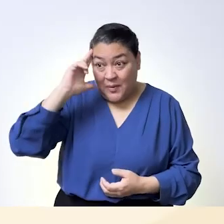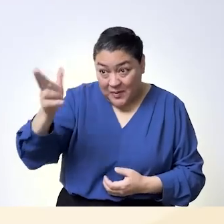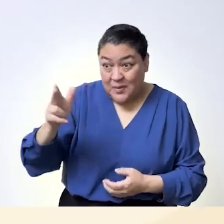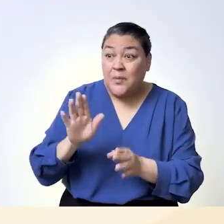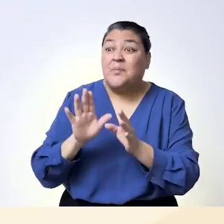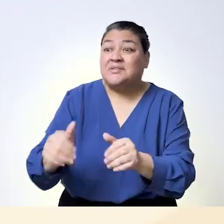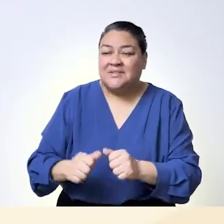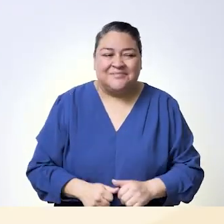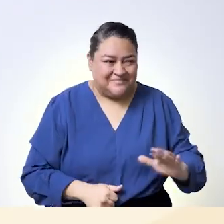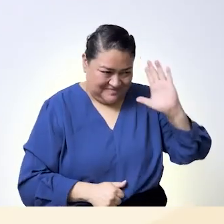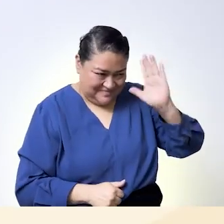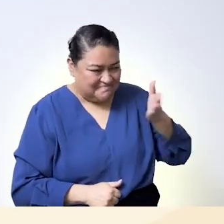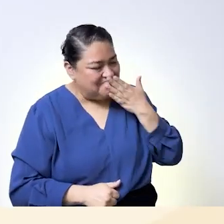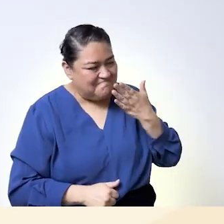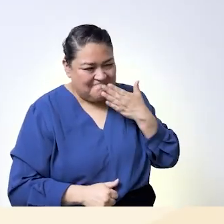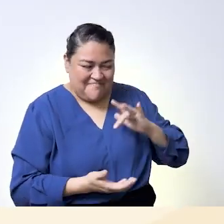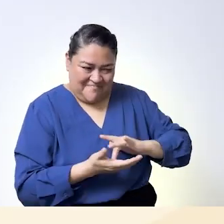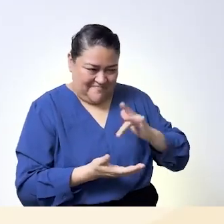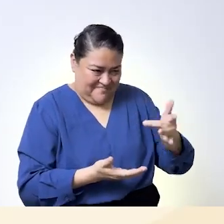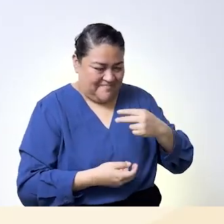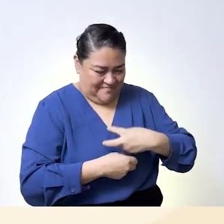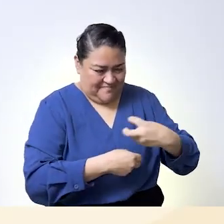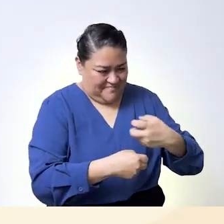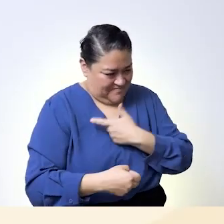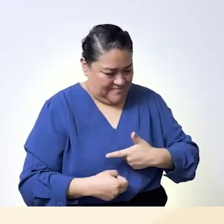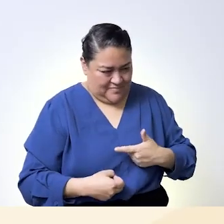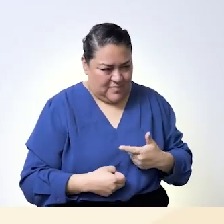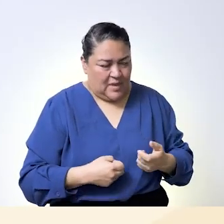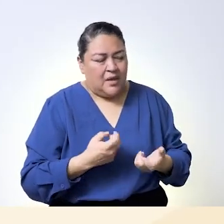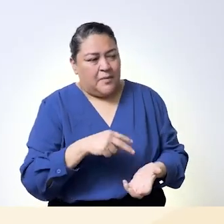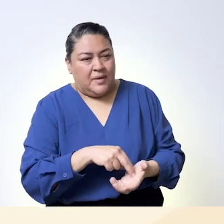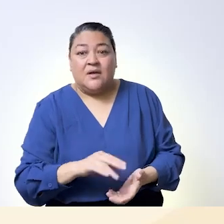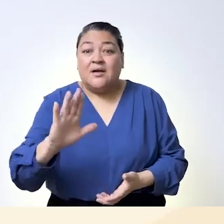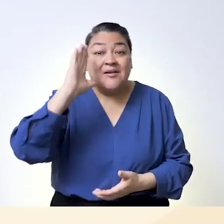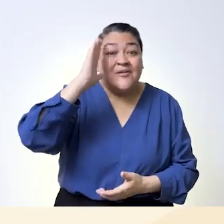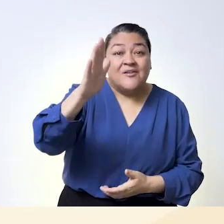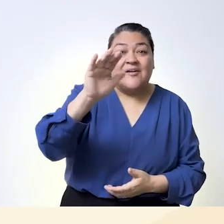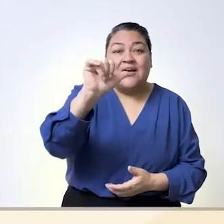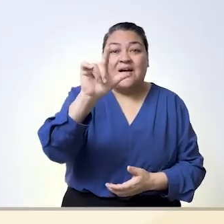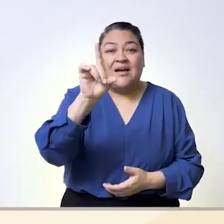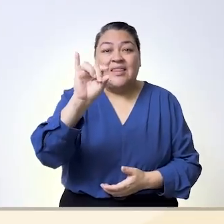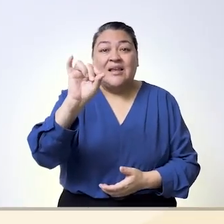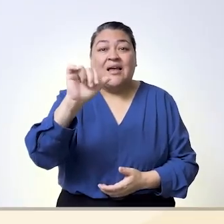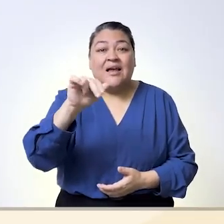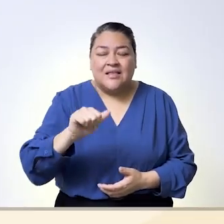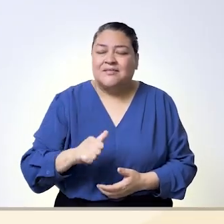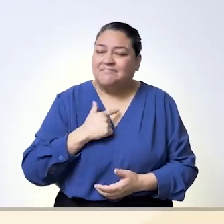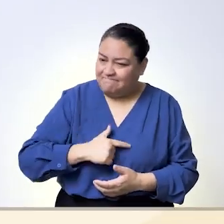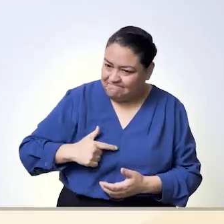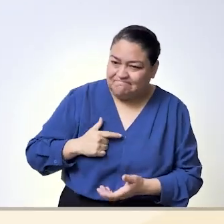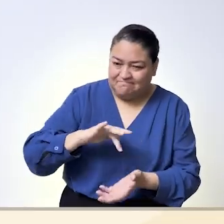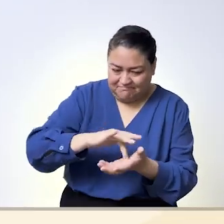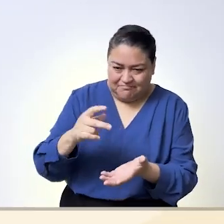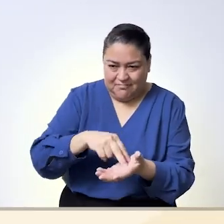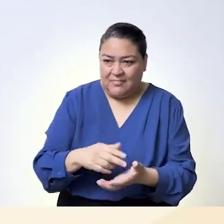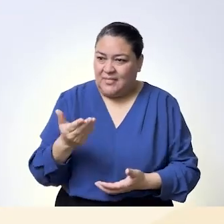Mayne, ¿cómo estás? Hola. Bien, gracias por la invitación. No, gracias a ti por venir. Adriana. Hola, pues muchas gracias por el